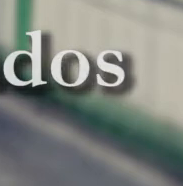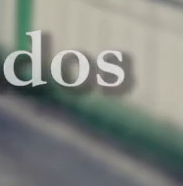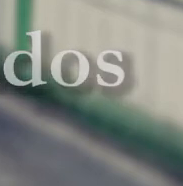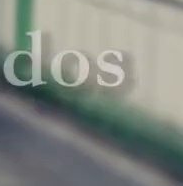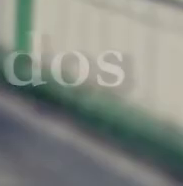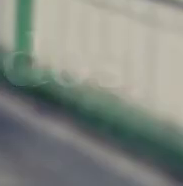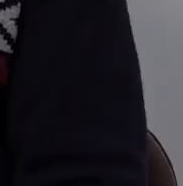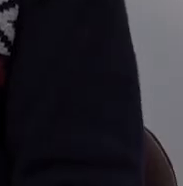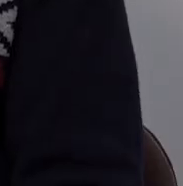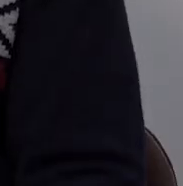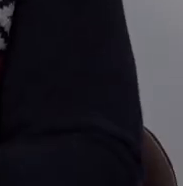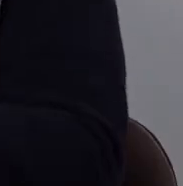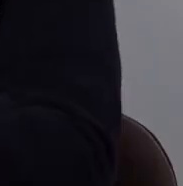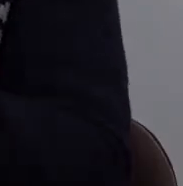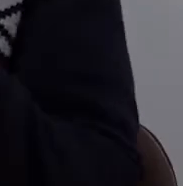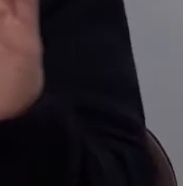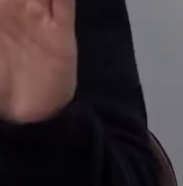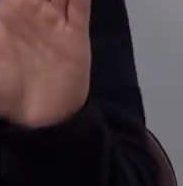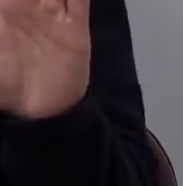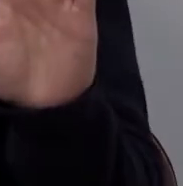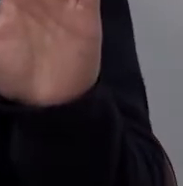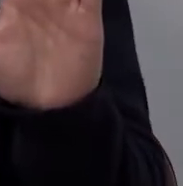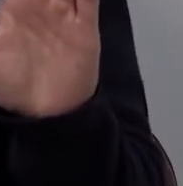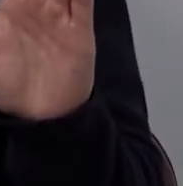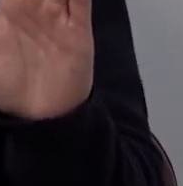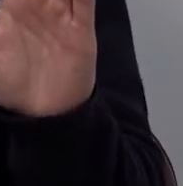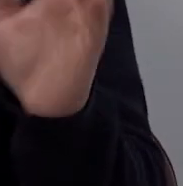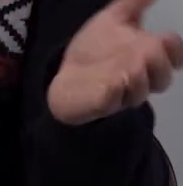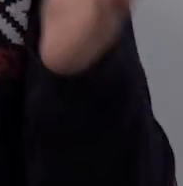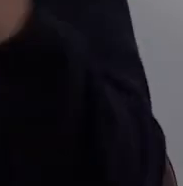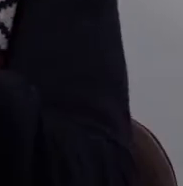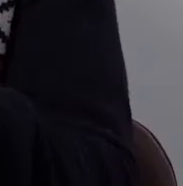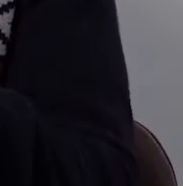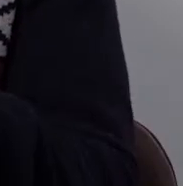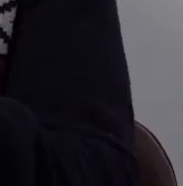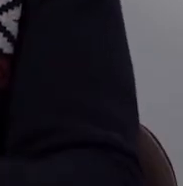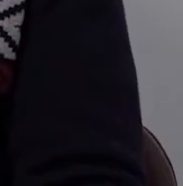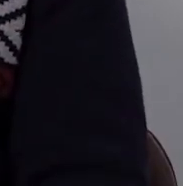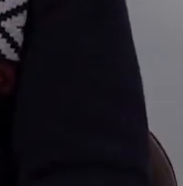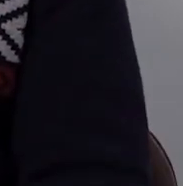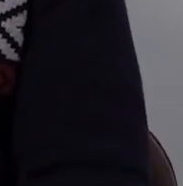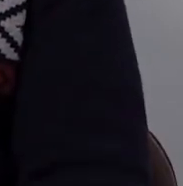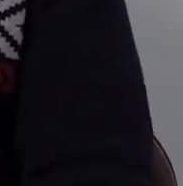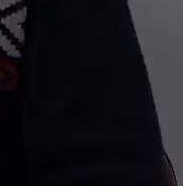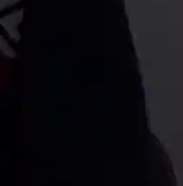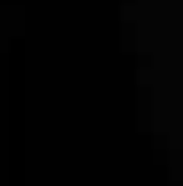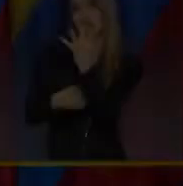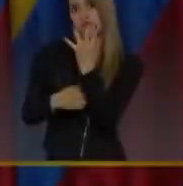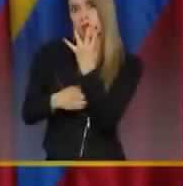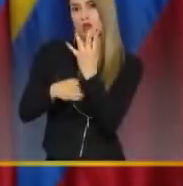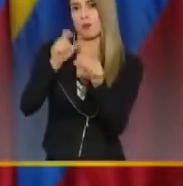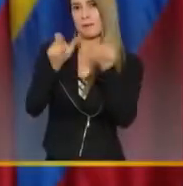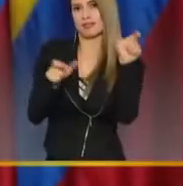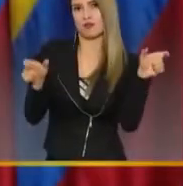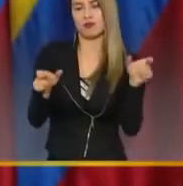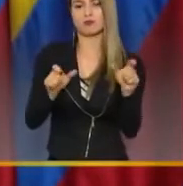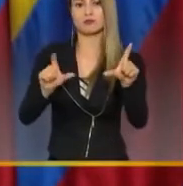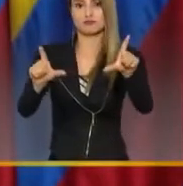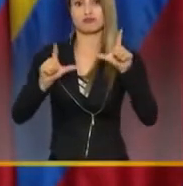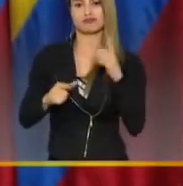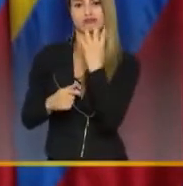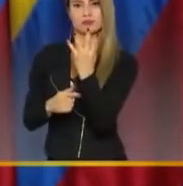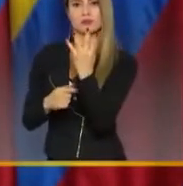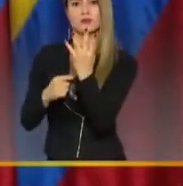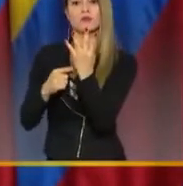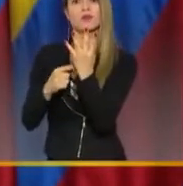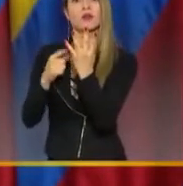totalmente desocupados. Es decir, nada de lo que ha hecho el gobierno ha disminuido las cifras que acabamos de nombrar. Ampliar los